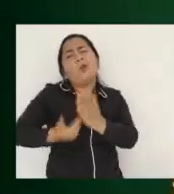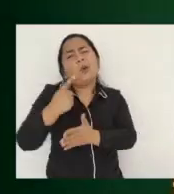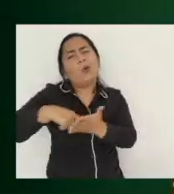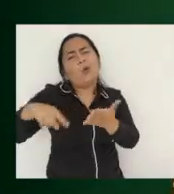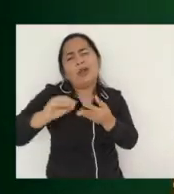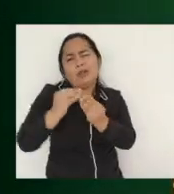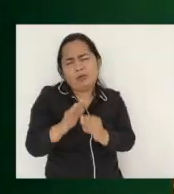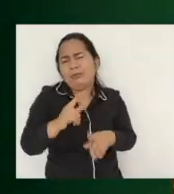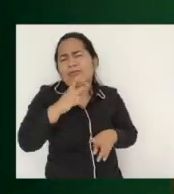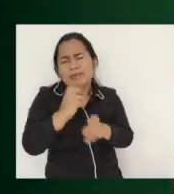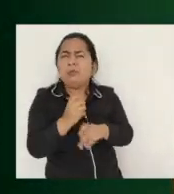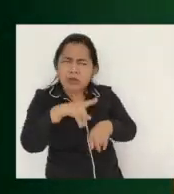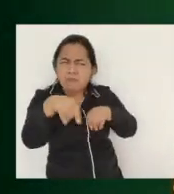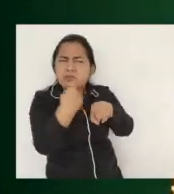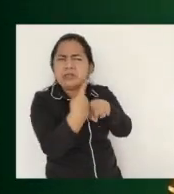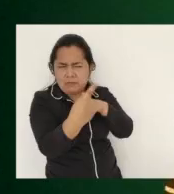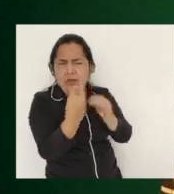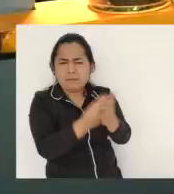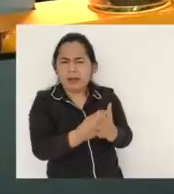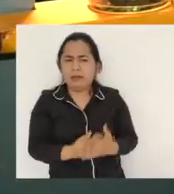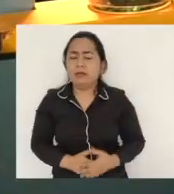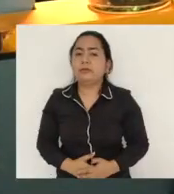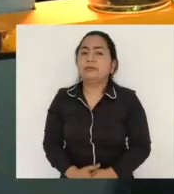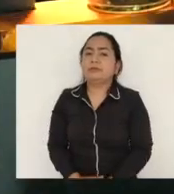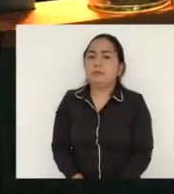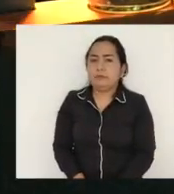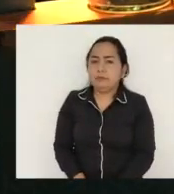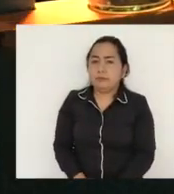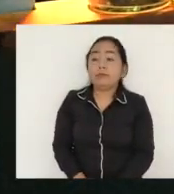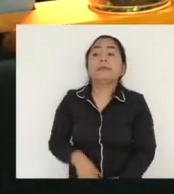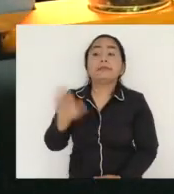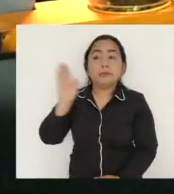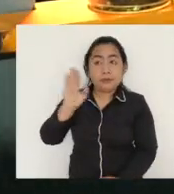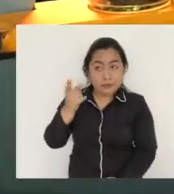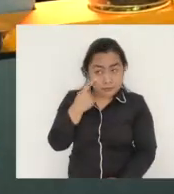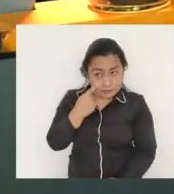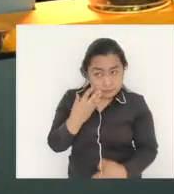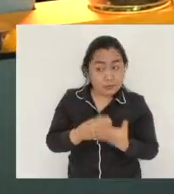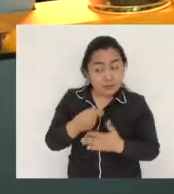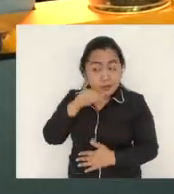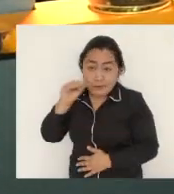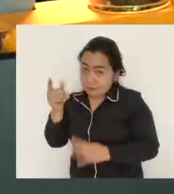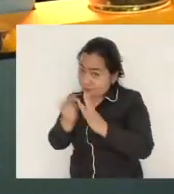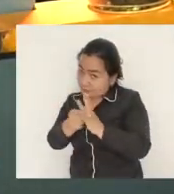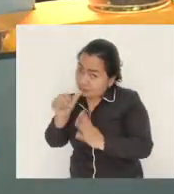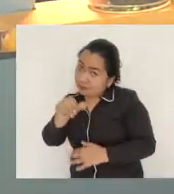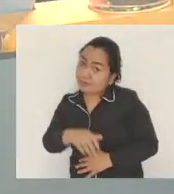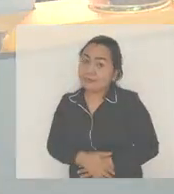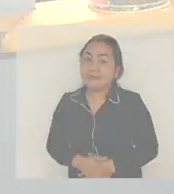profe. Pero ya en la semana ya me pongo al día. ¡Hasta luego! Hasta luego, si no le aviso a su esposa, verá.